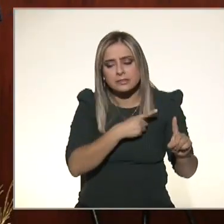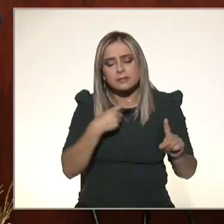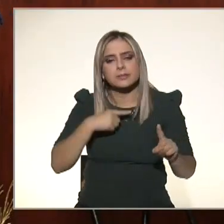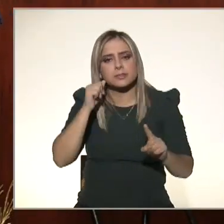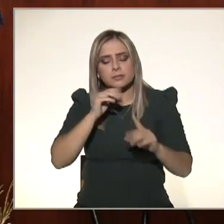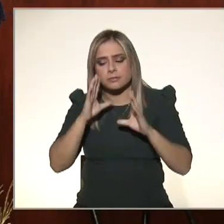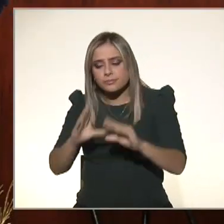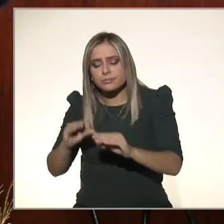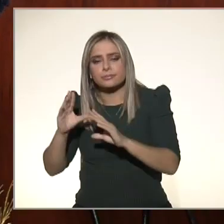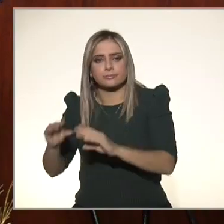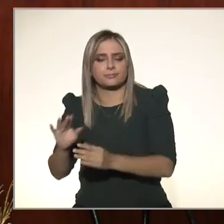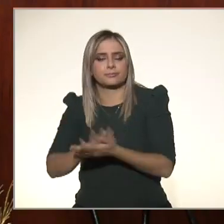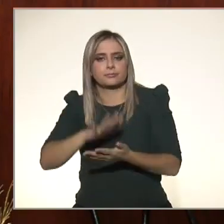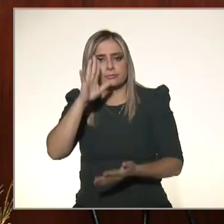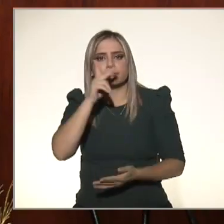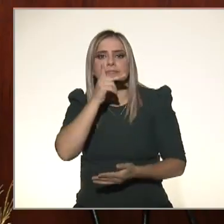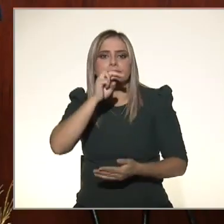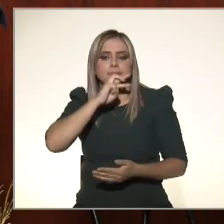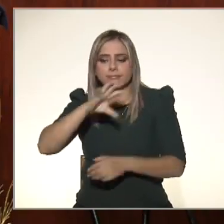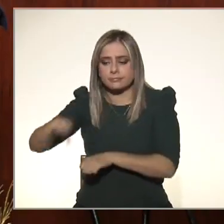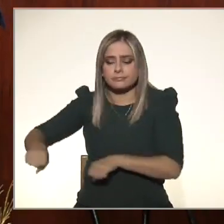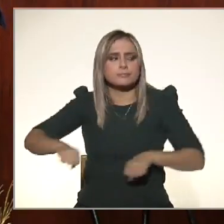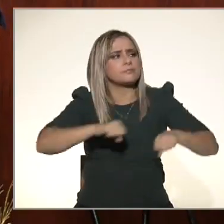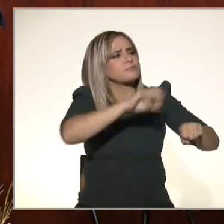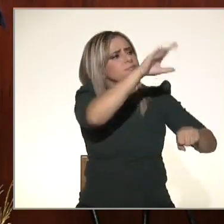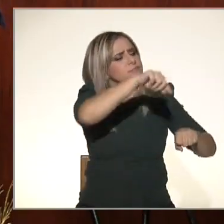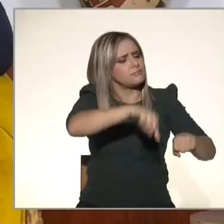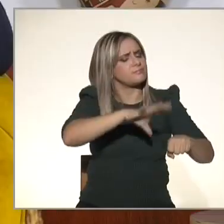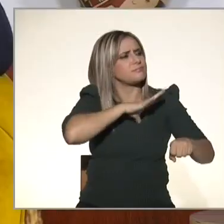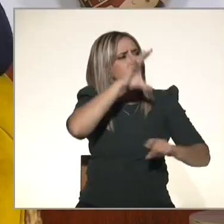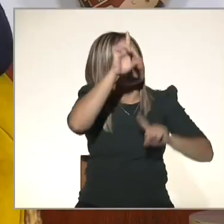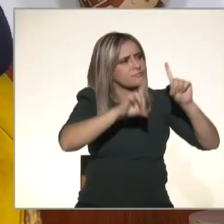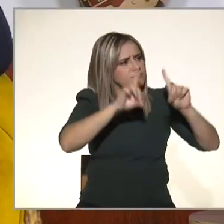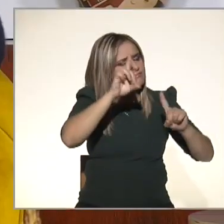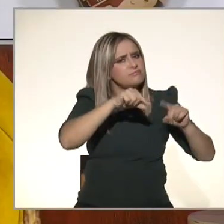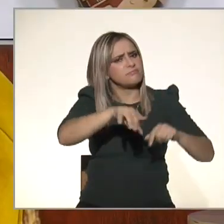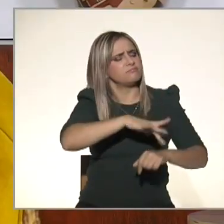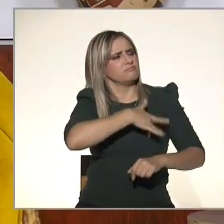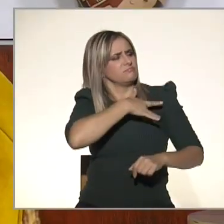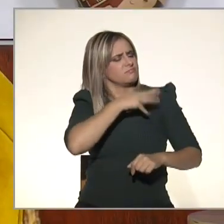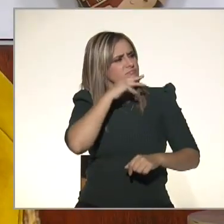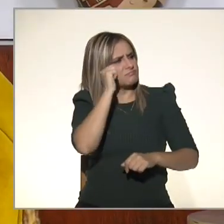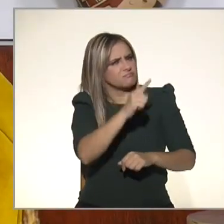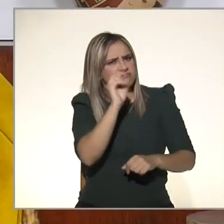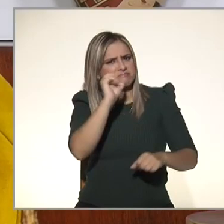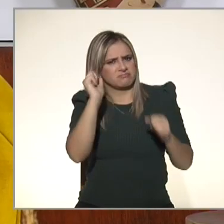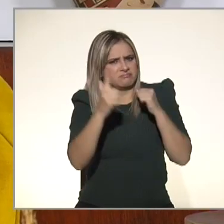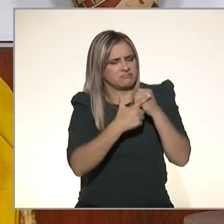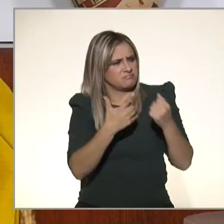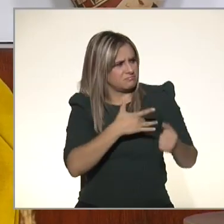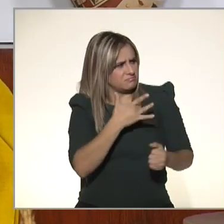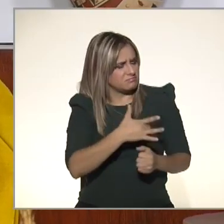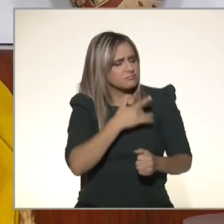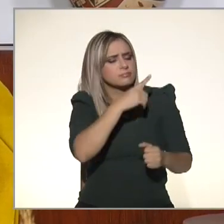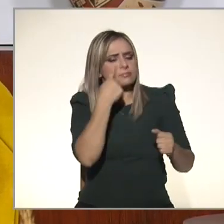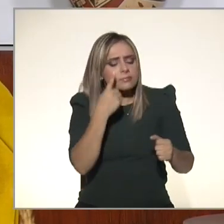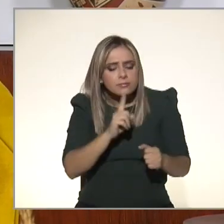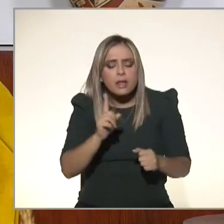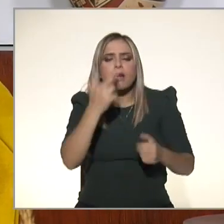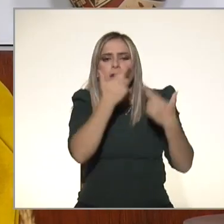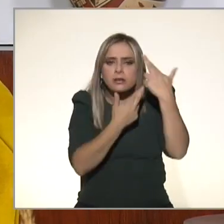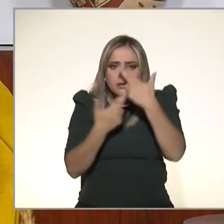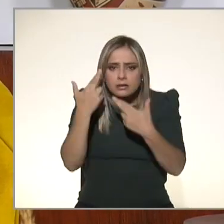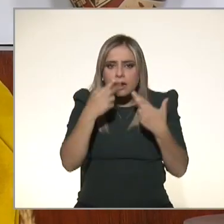más frecuentemente, ir a resolver dudas. Yo creo que eso es importantísimo, el resolver dudas, el que estén más calificados quienes estén enseñando, pero